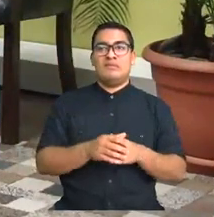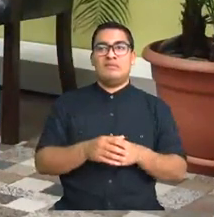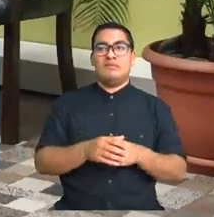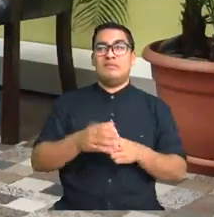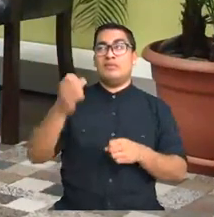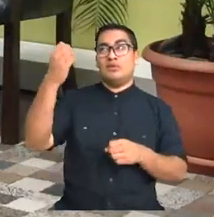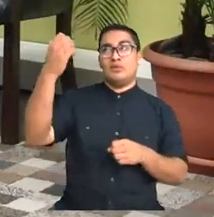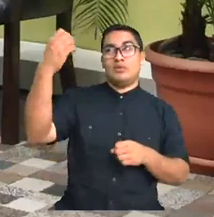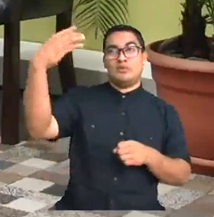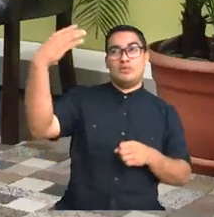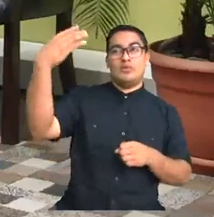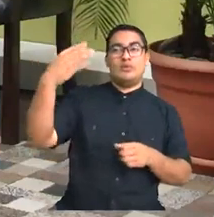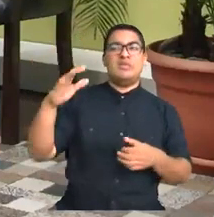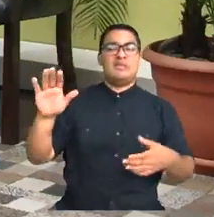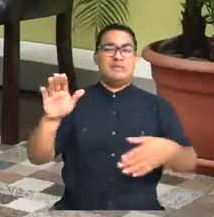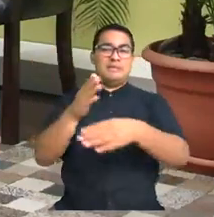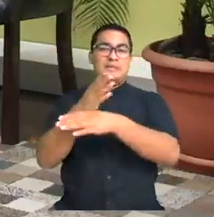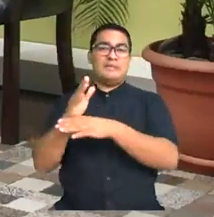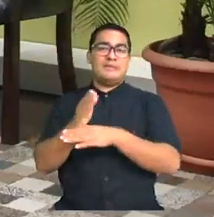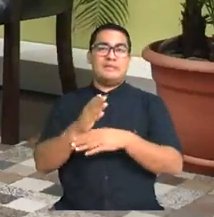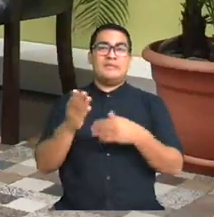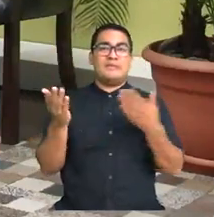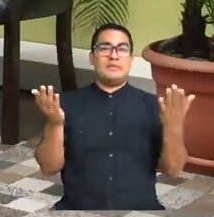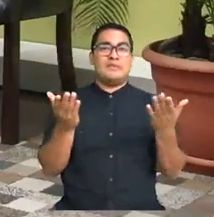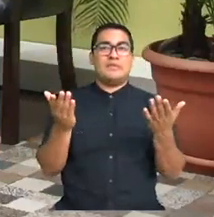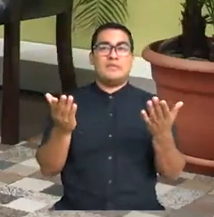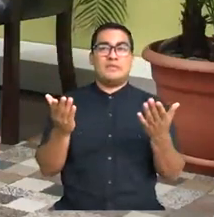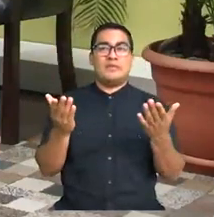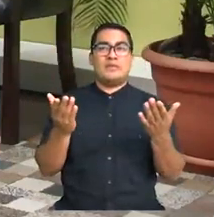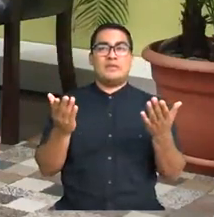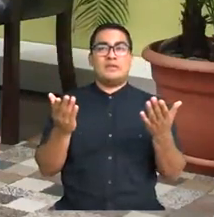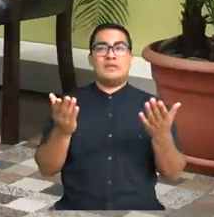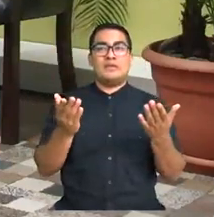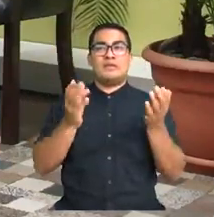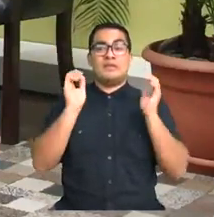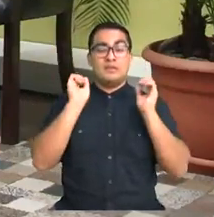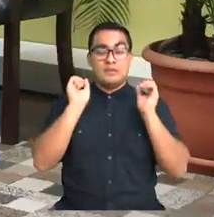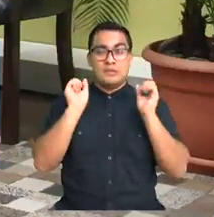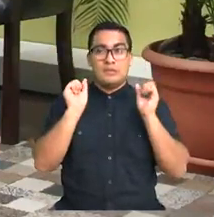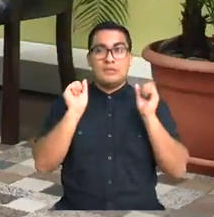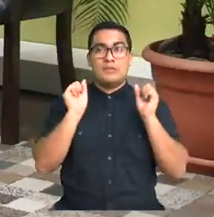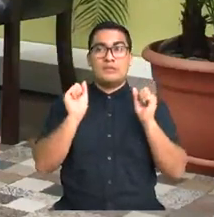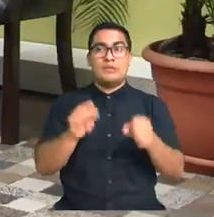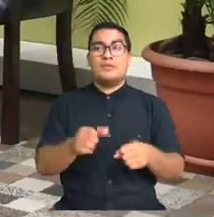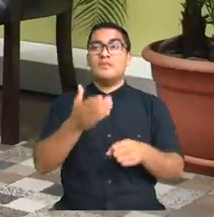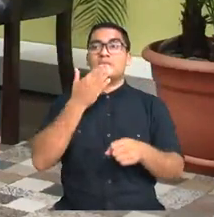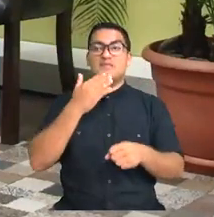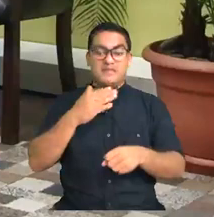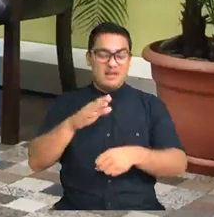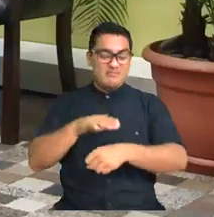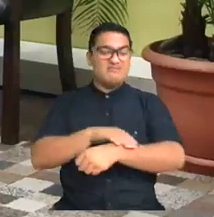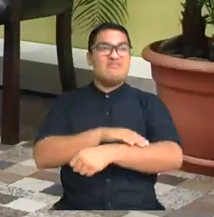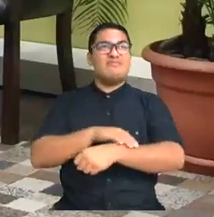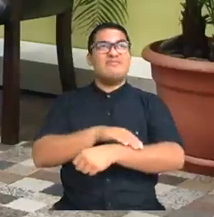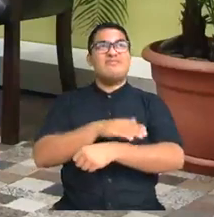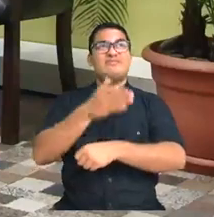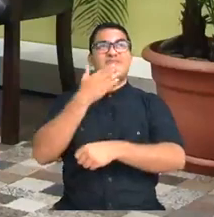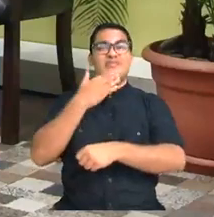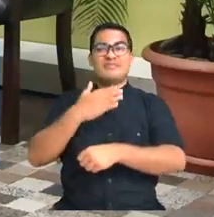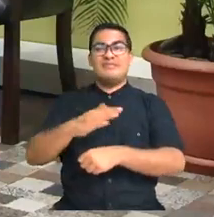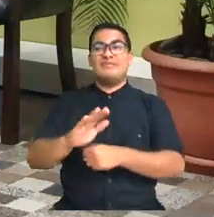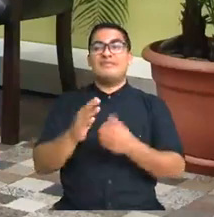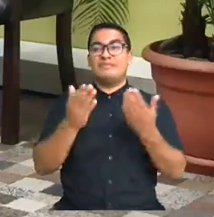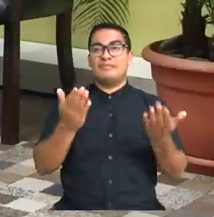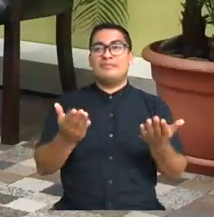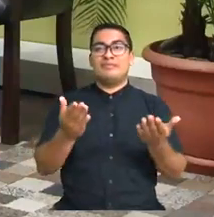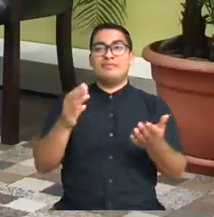estudio. Todo eso son radiaciones que no pueden, son perjudiciales para la piel. Entonces, esa es la